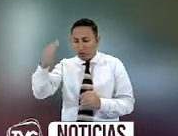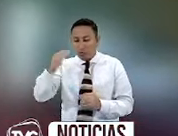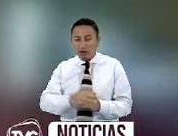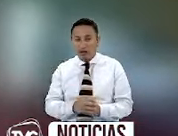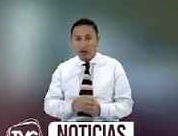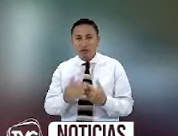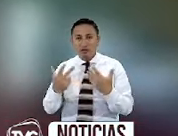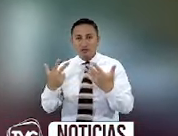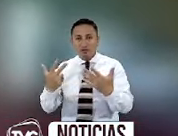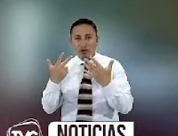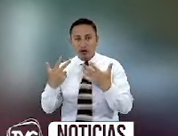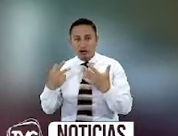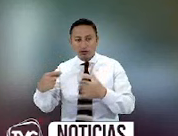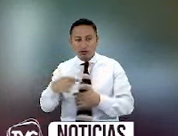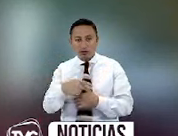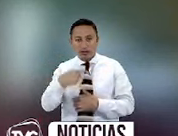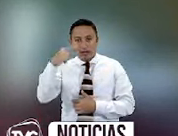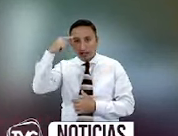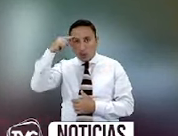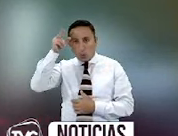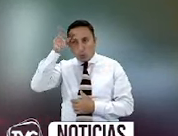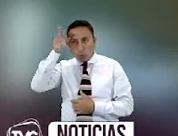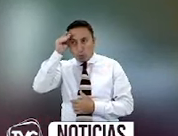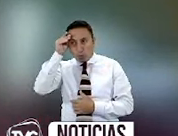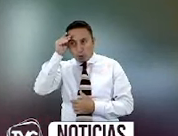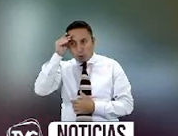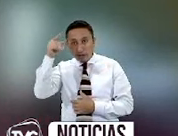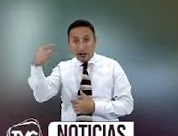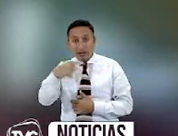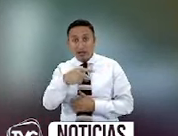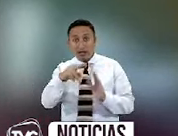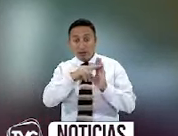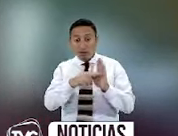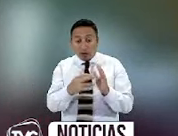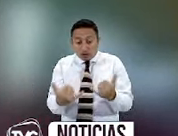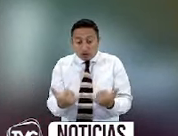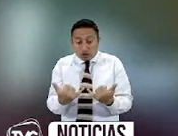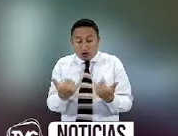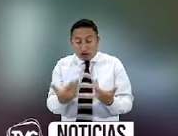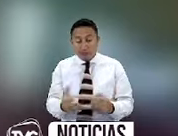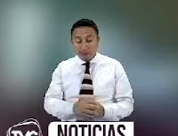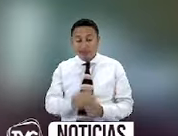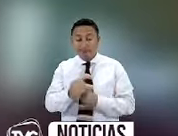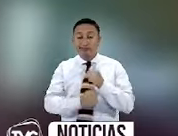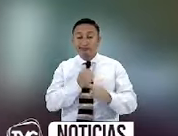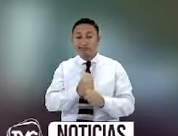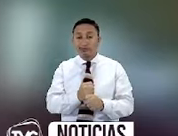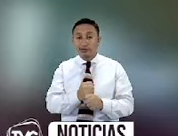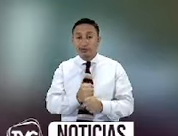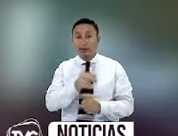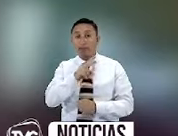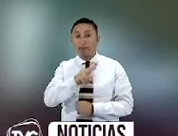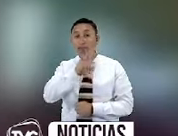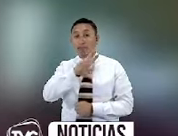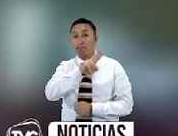con unas competencias insuficientes. Todas estas medidas que tenemos que empezar a implementar durante el año escolar